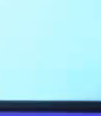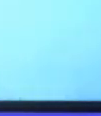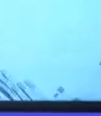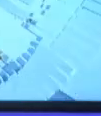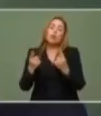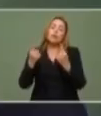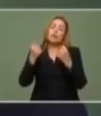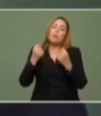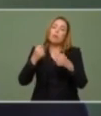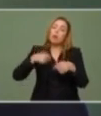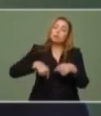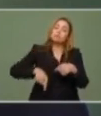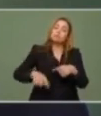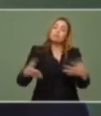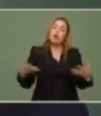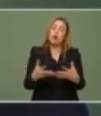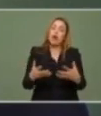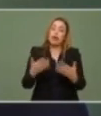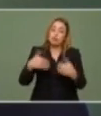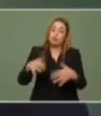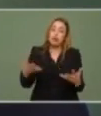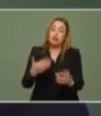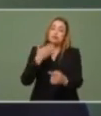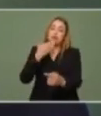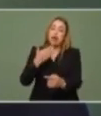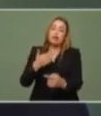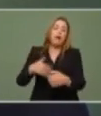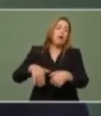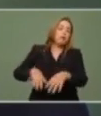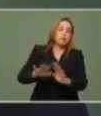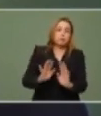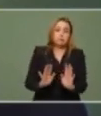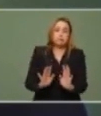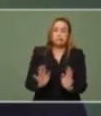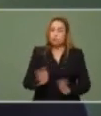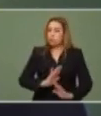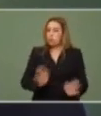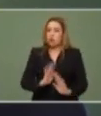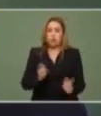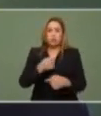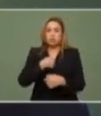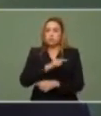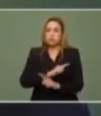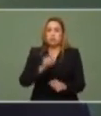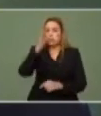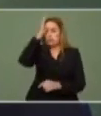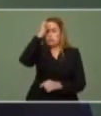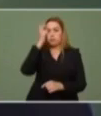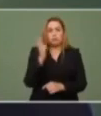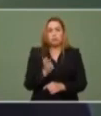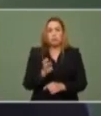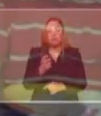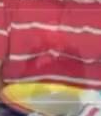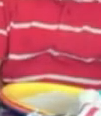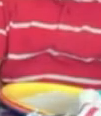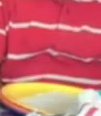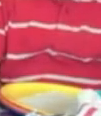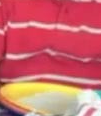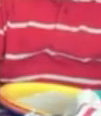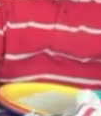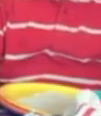sí. La aprobación en este momento es más emotiva que racional. No están evaluando